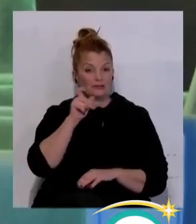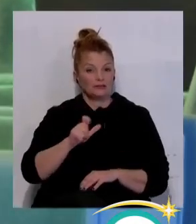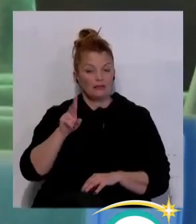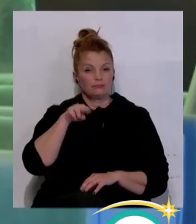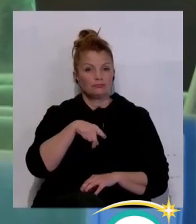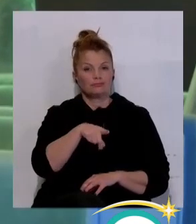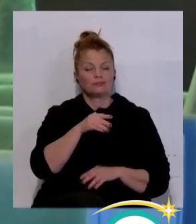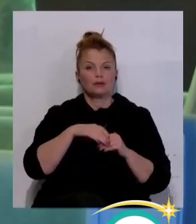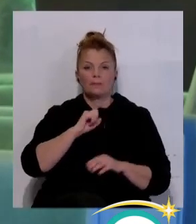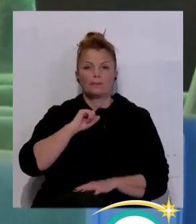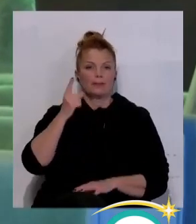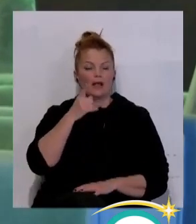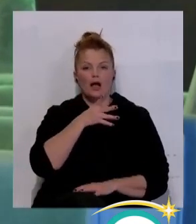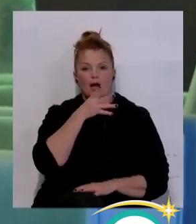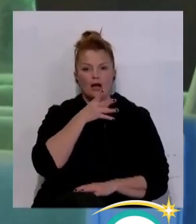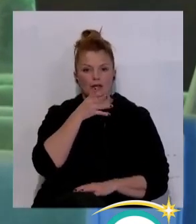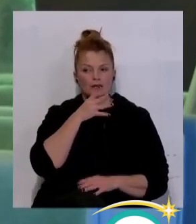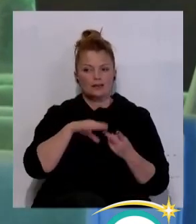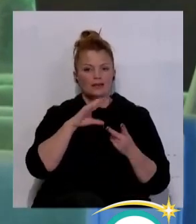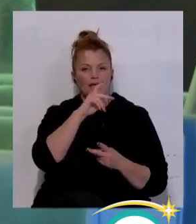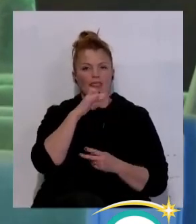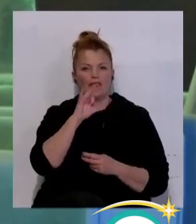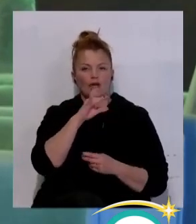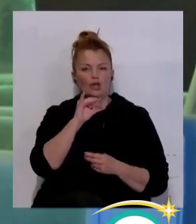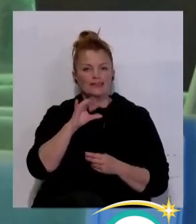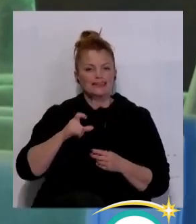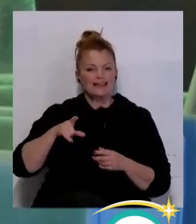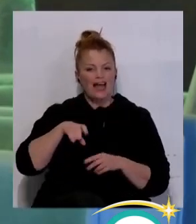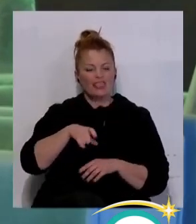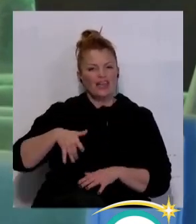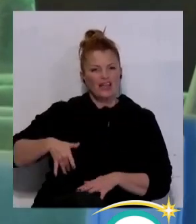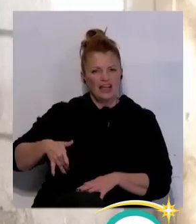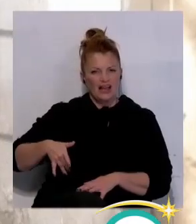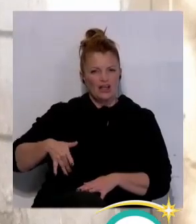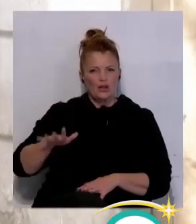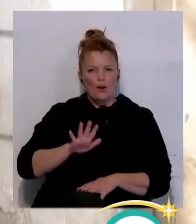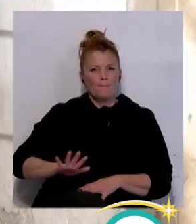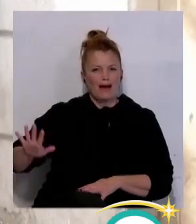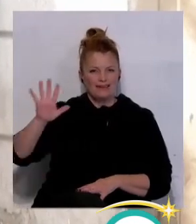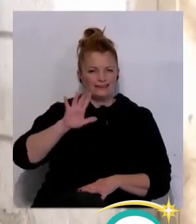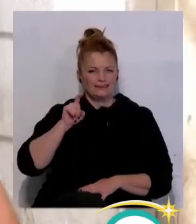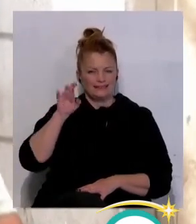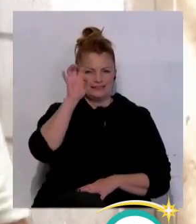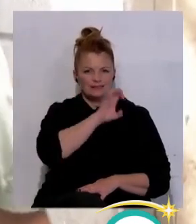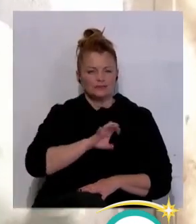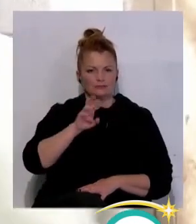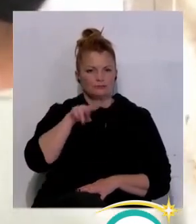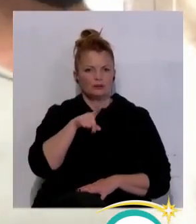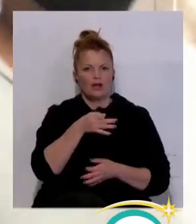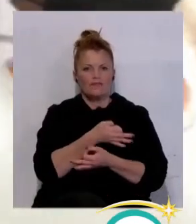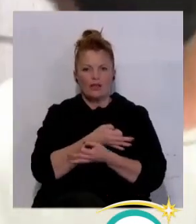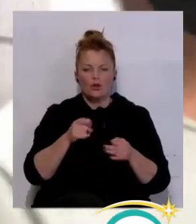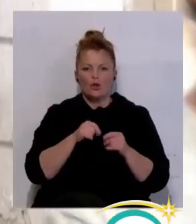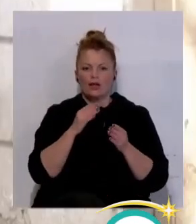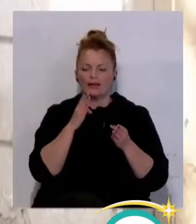trata de la primera causa de cirrosis y cáncer de hígado en los países occidentales. Destacan la gran eficacia de